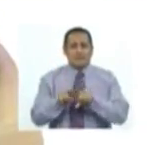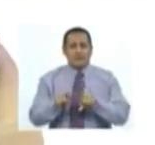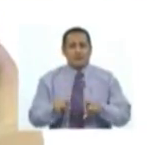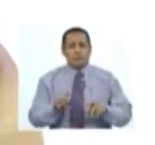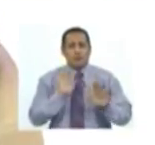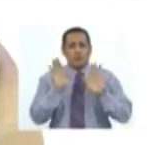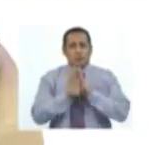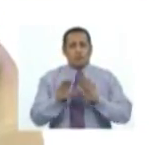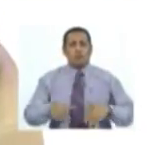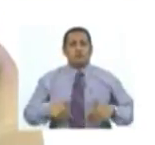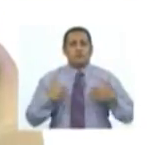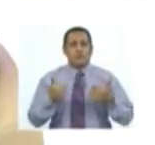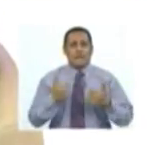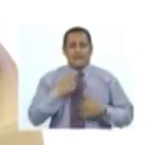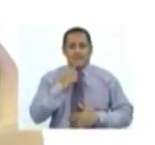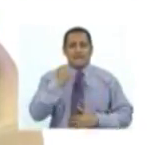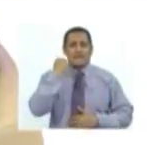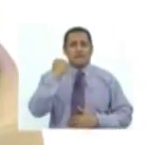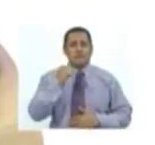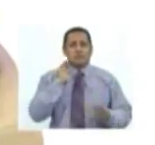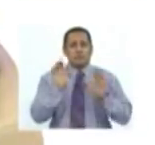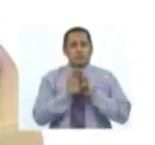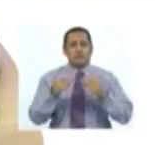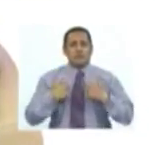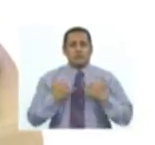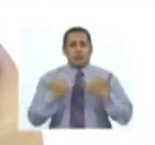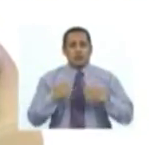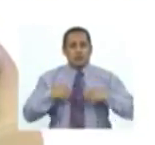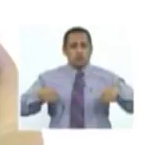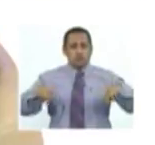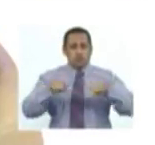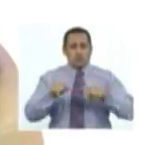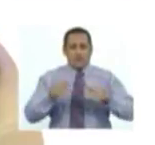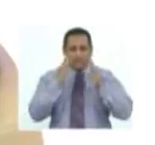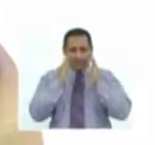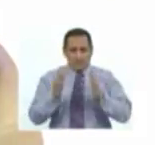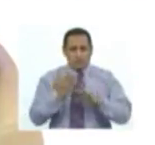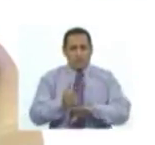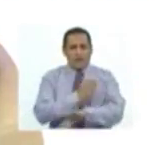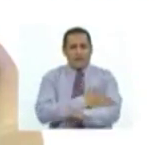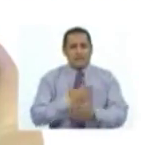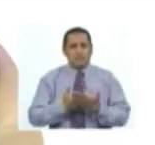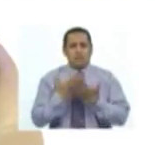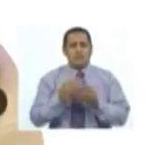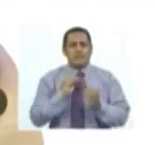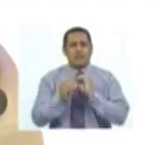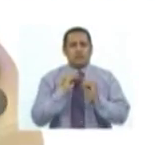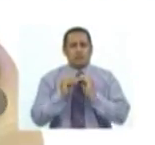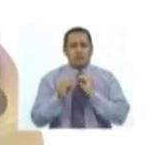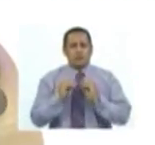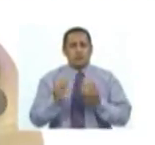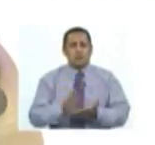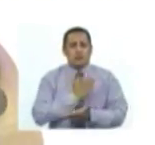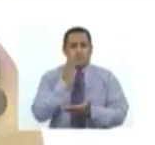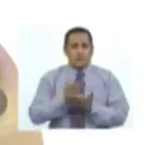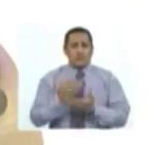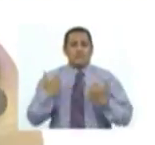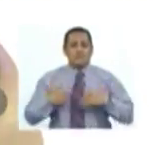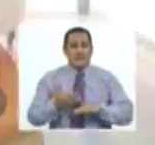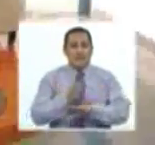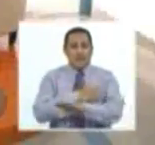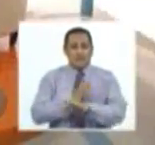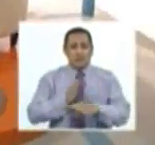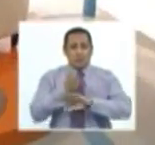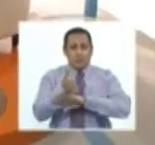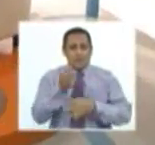el derecho que tenemos todos de ser escuchados previamente antes de resolver un asunto. Pero bueno, ya cuando uno